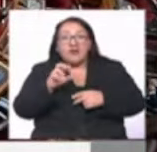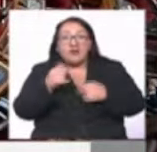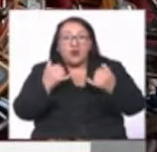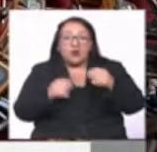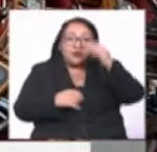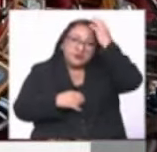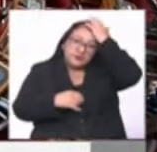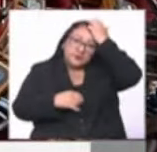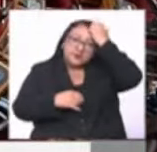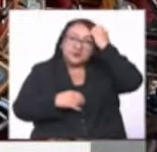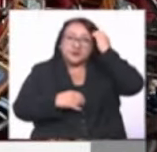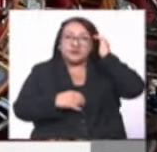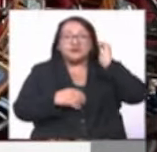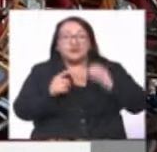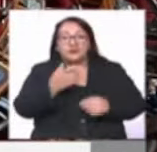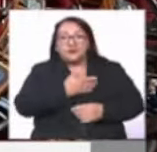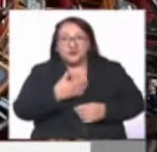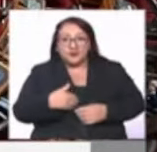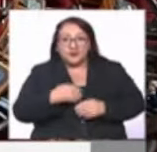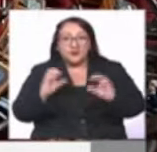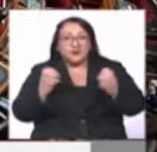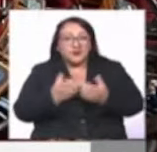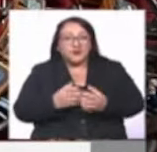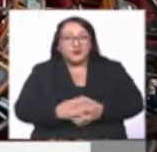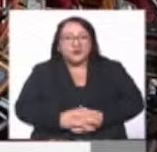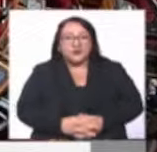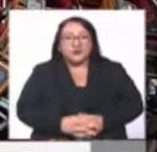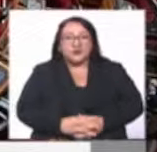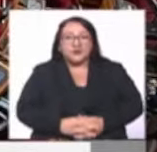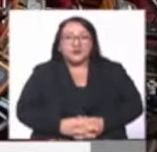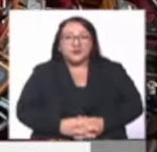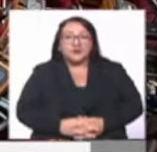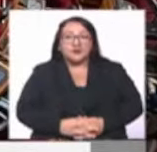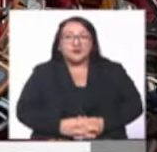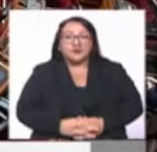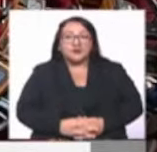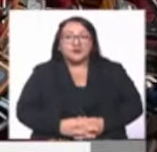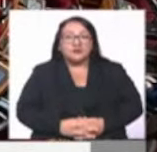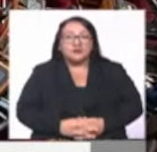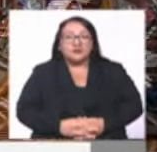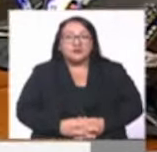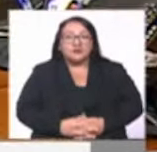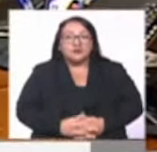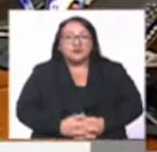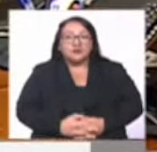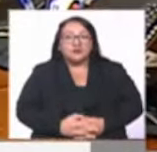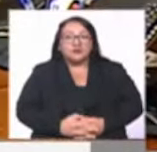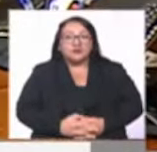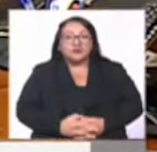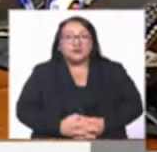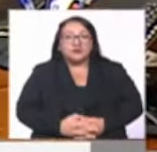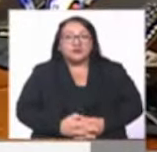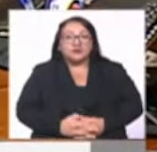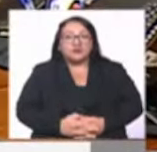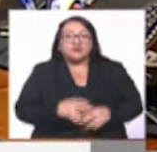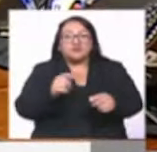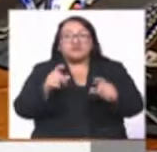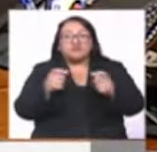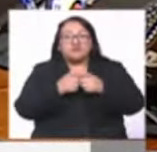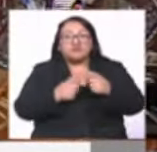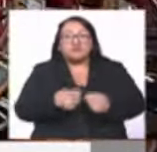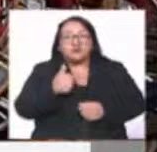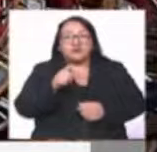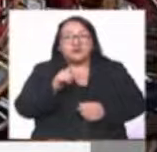hemiciclo principal de sesiones en su ubicación presidiendo la mesa directiva de este pleno de la representación nacional el congresista